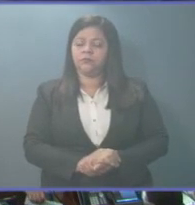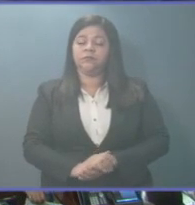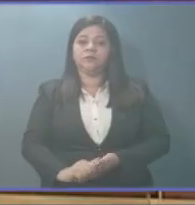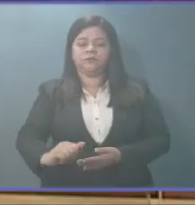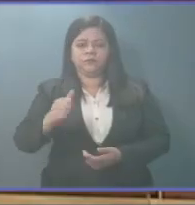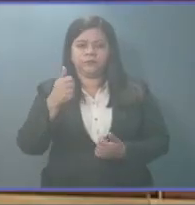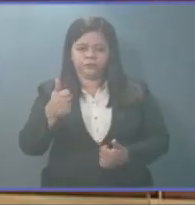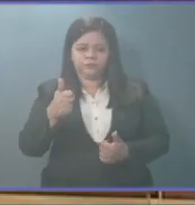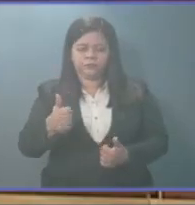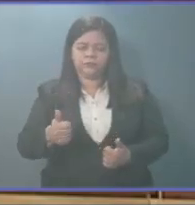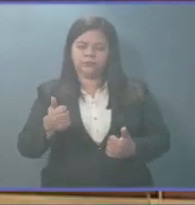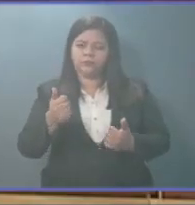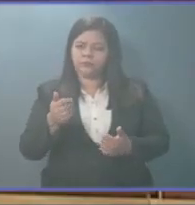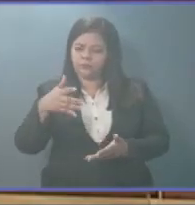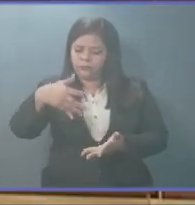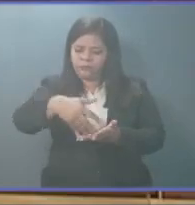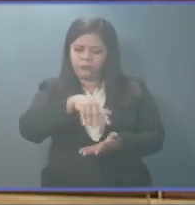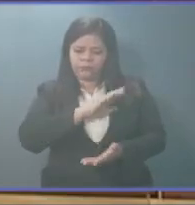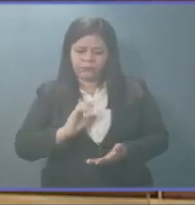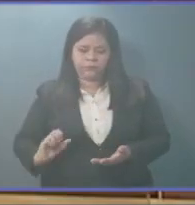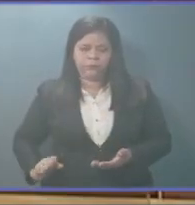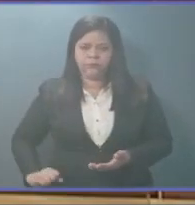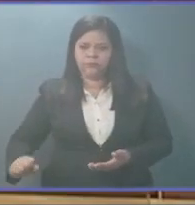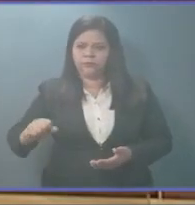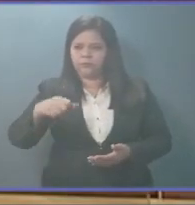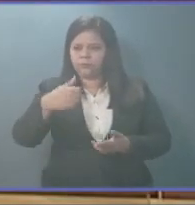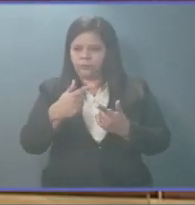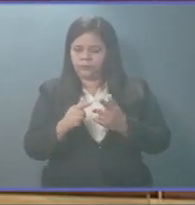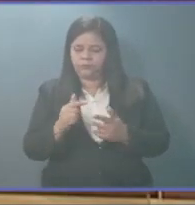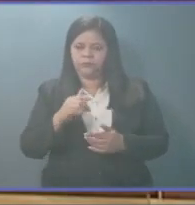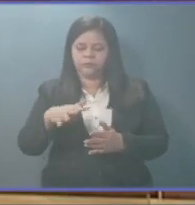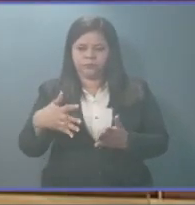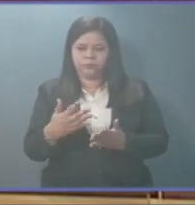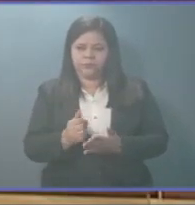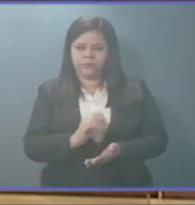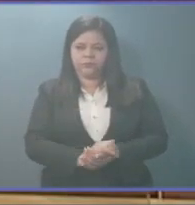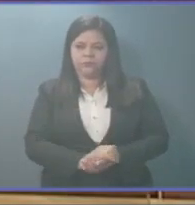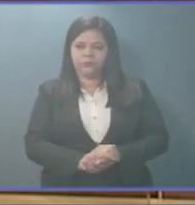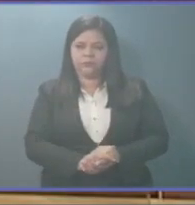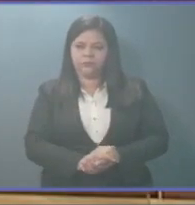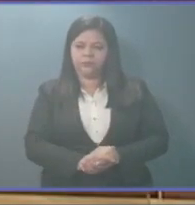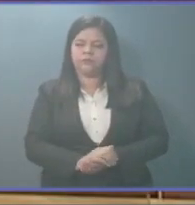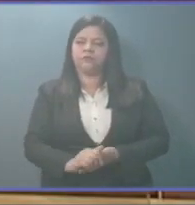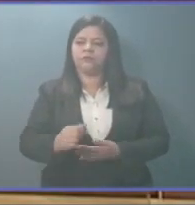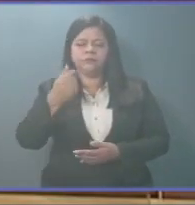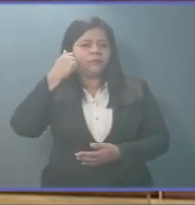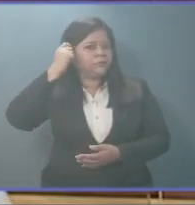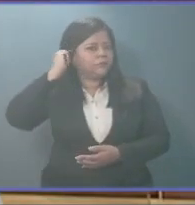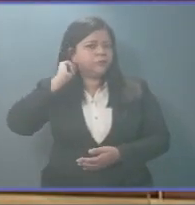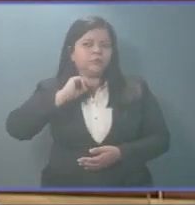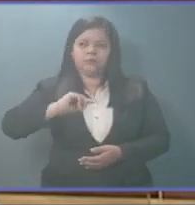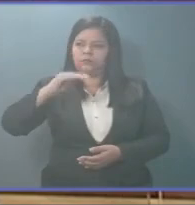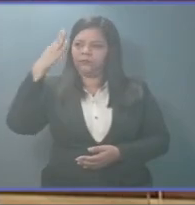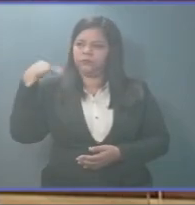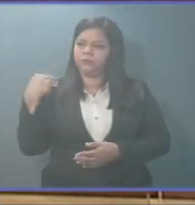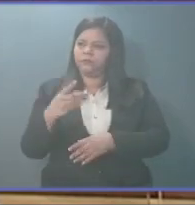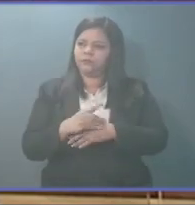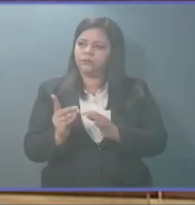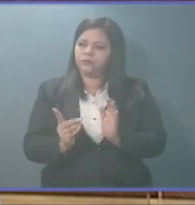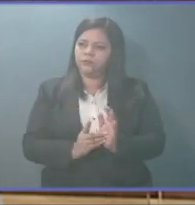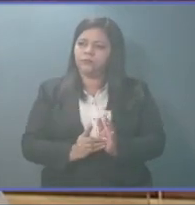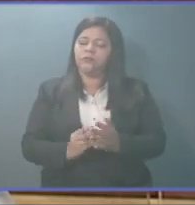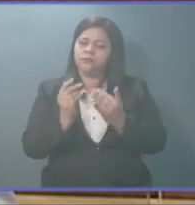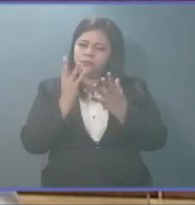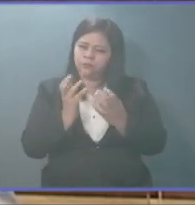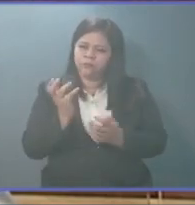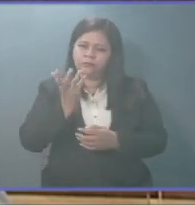Estimado y querido pueblo salvadoreño, tengan todos muy buenos días. Señores diputados, quiero recordarles